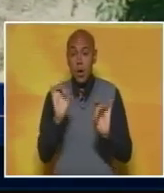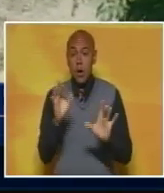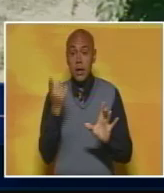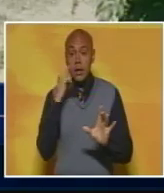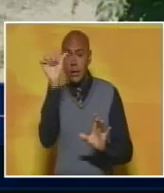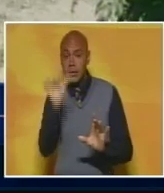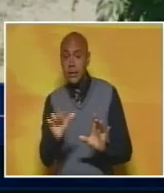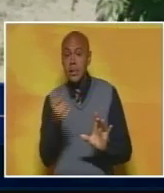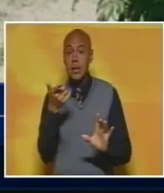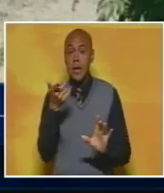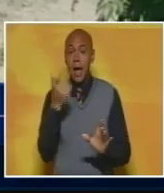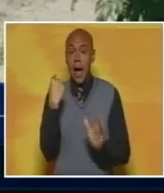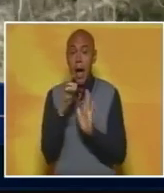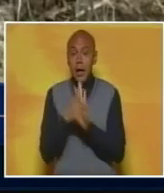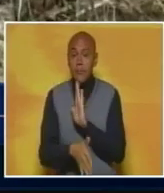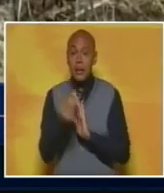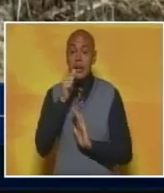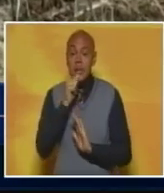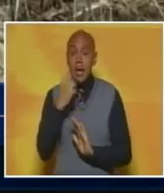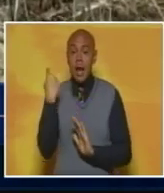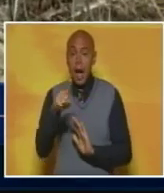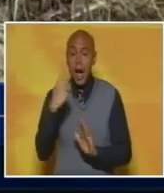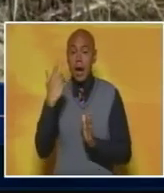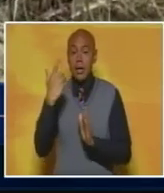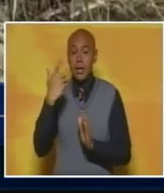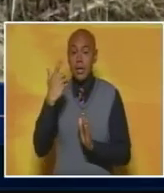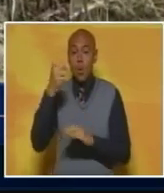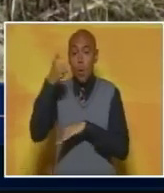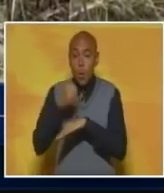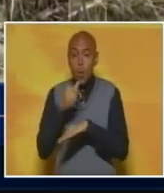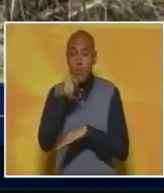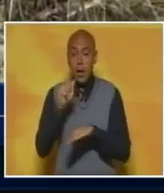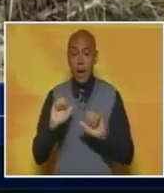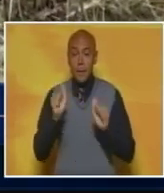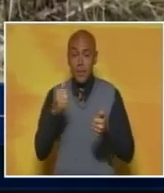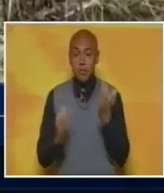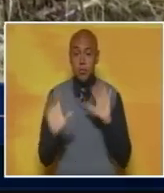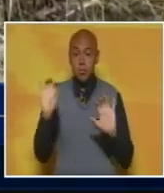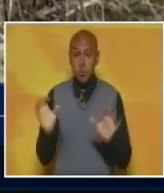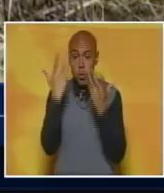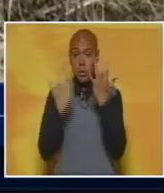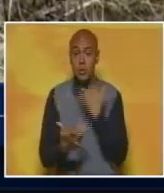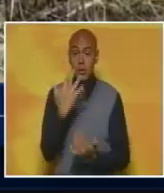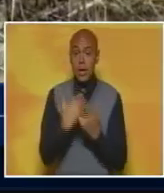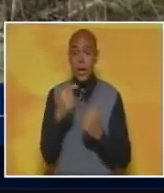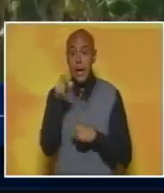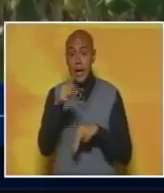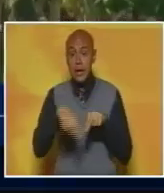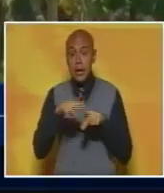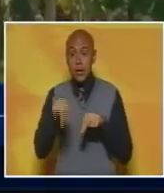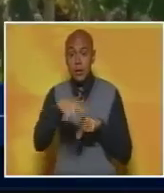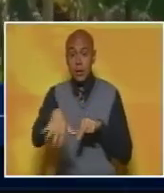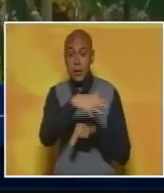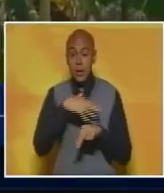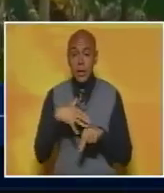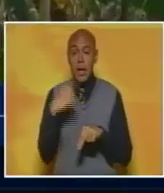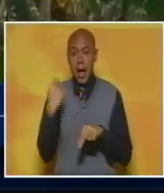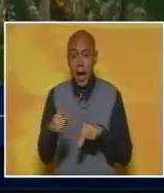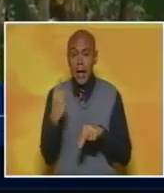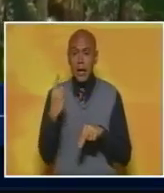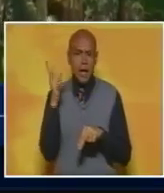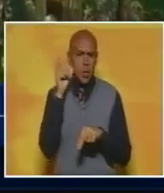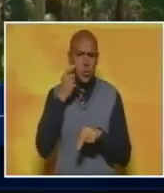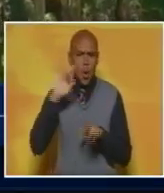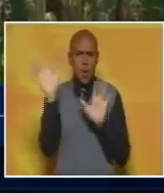si hay alguna responsabilidad o no del hecho. Sabemos que los muchachos se encontraban de cacería, hubo un